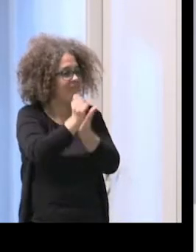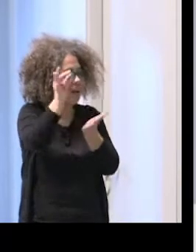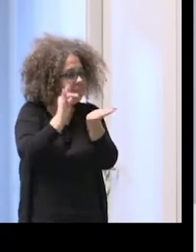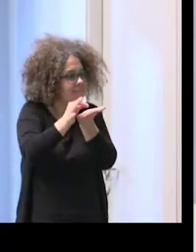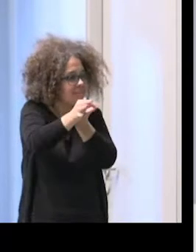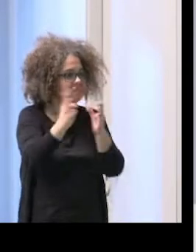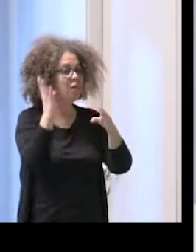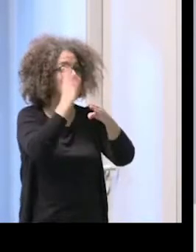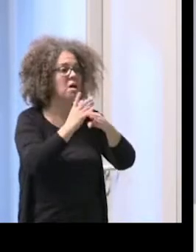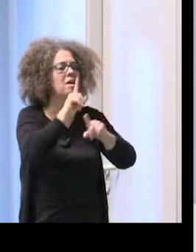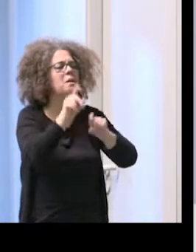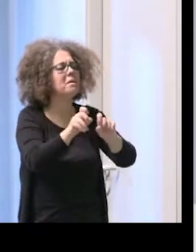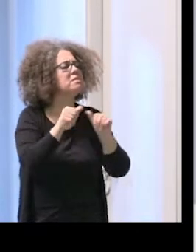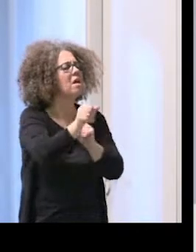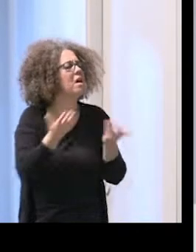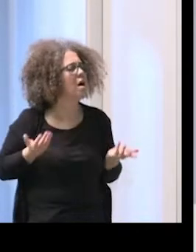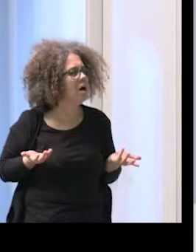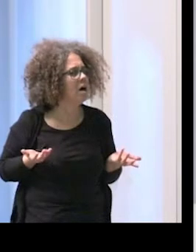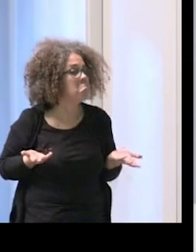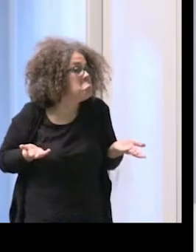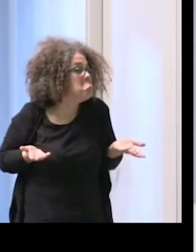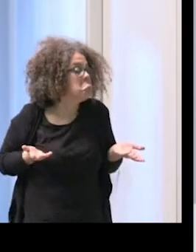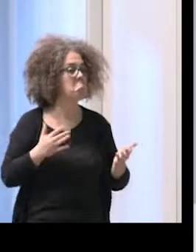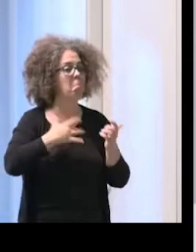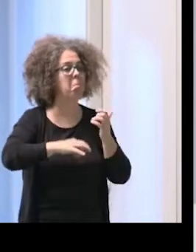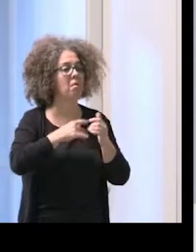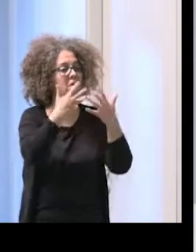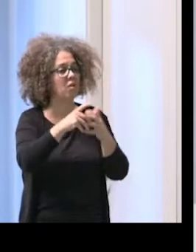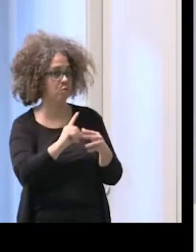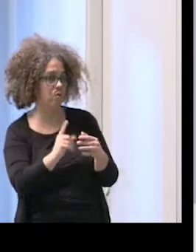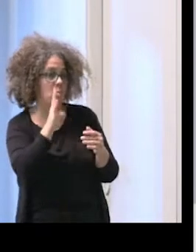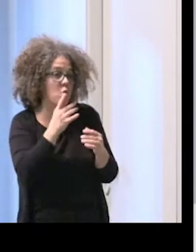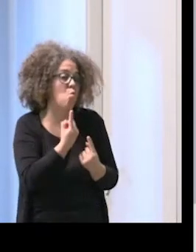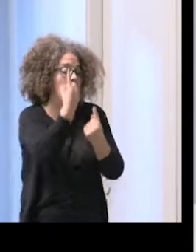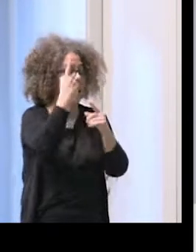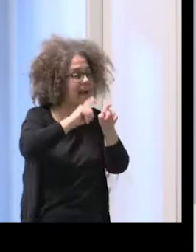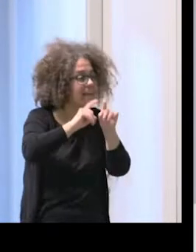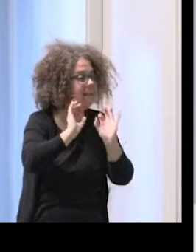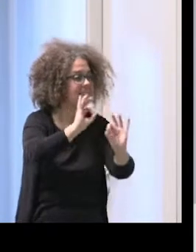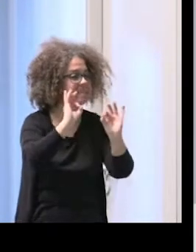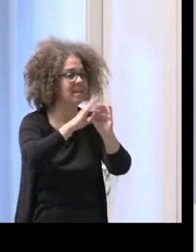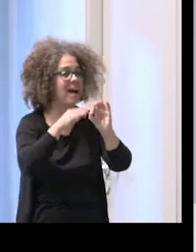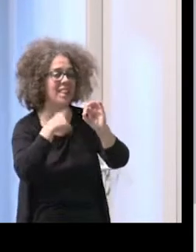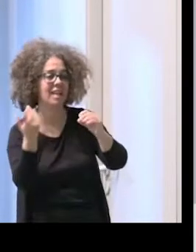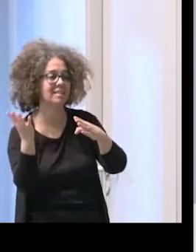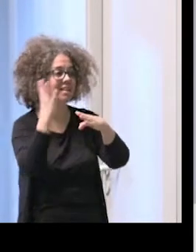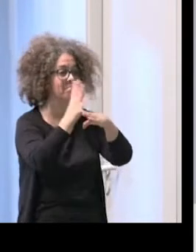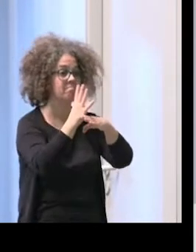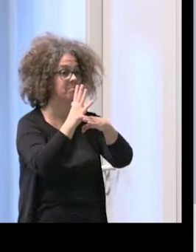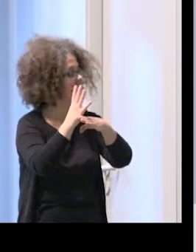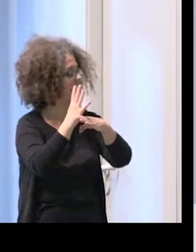un logro importante, no va a ser un epitelio funcional, porque una de las características que tiene las células ciliadas es que tienen que